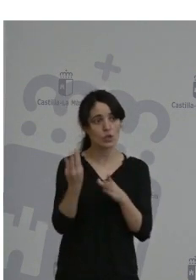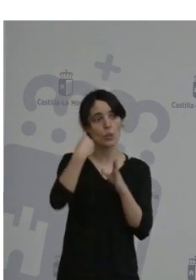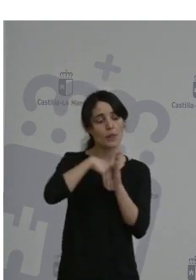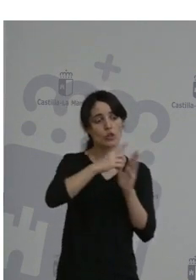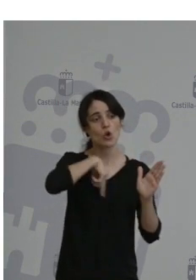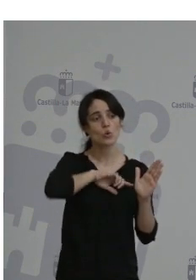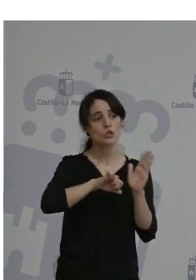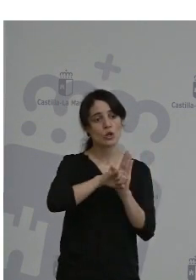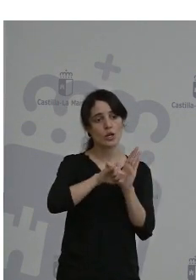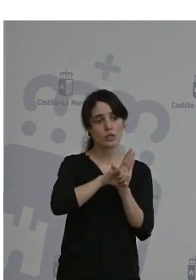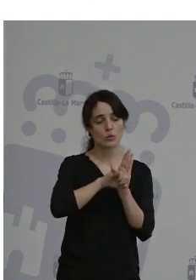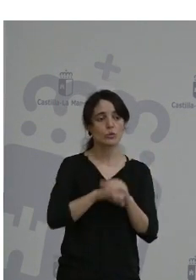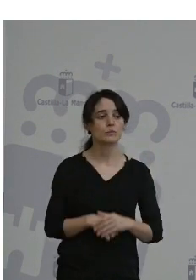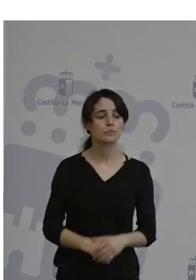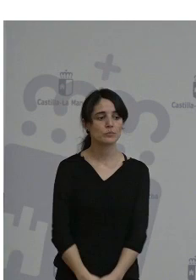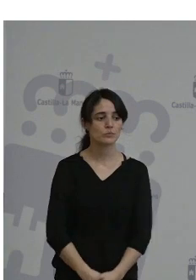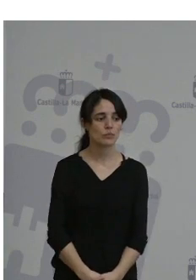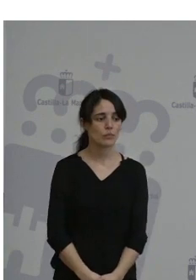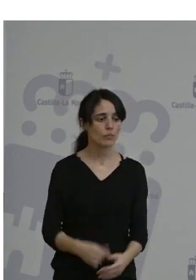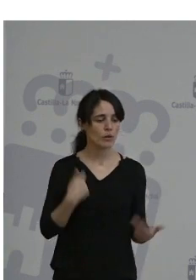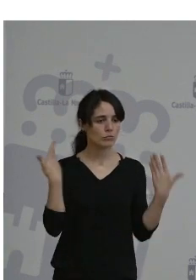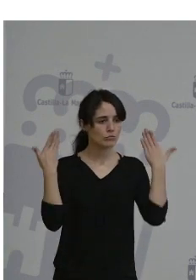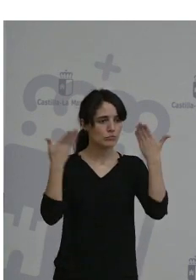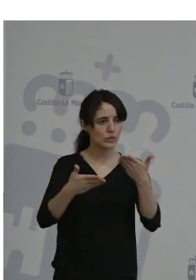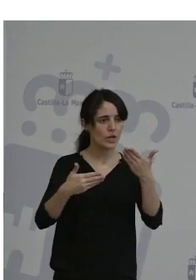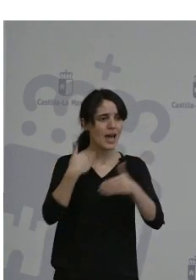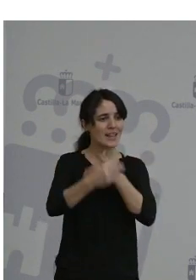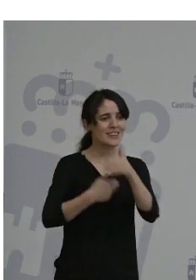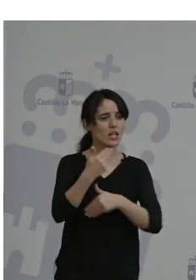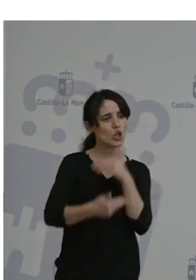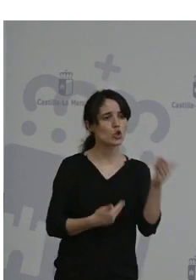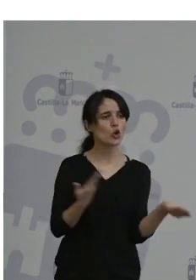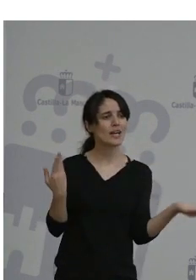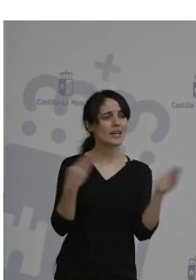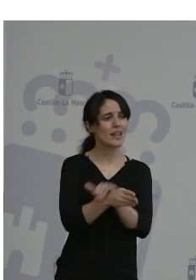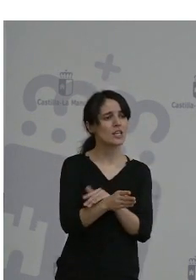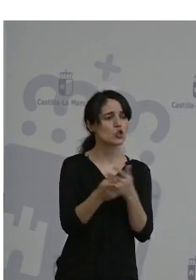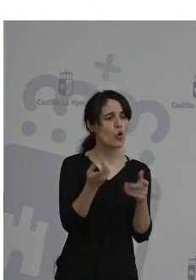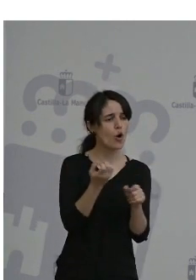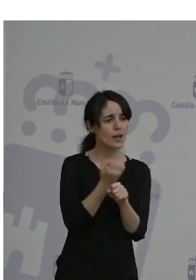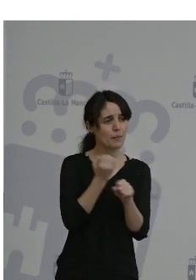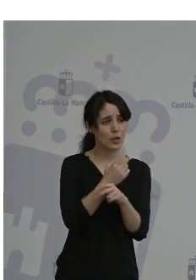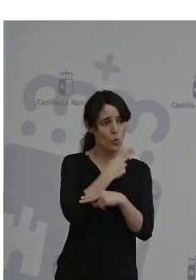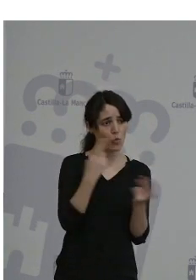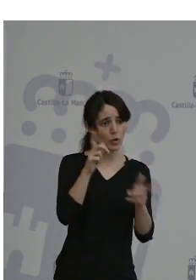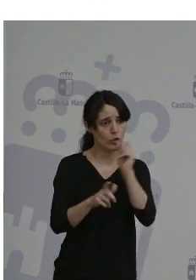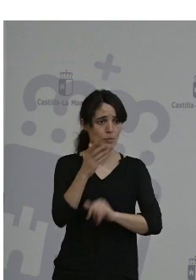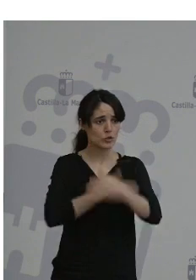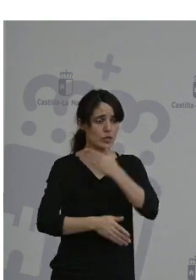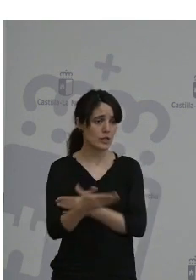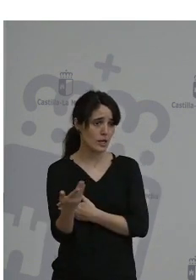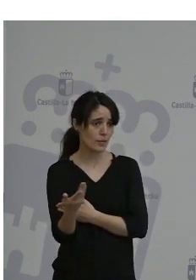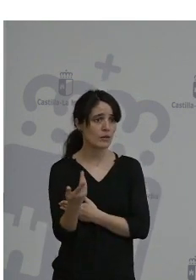Me centraré en mi exposición en la trayectoria que el acceso al empleo público de las personas con discapacidad ha tenido en la